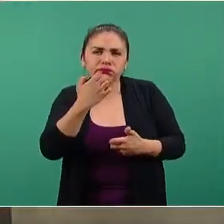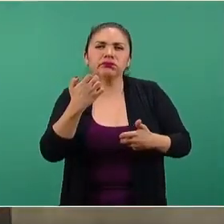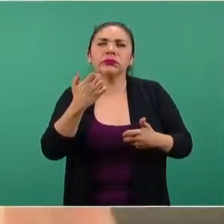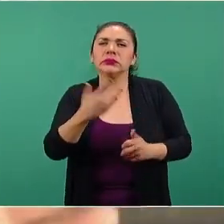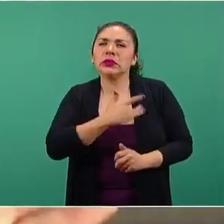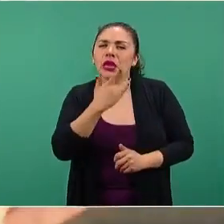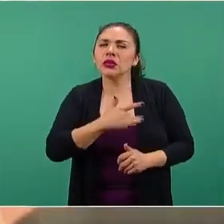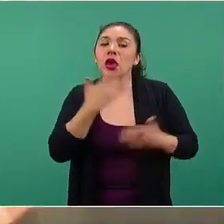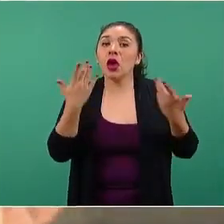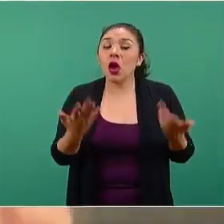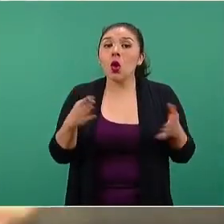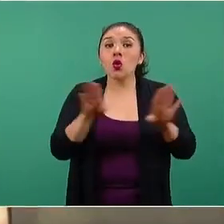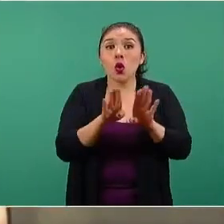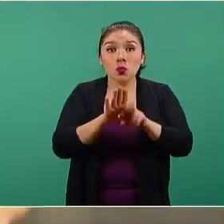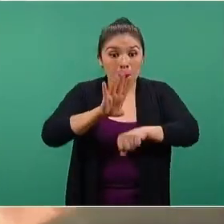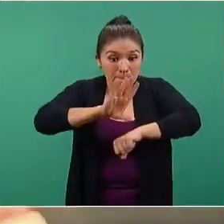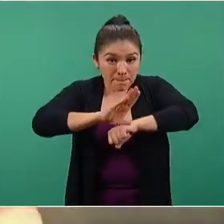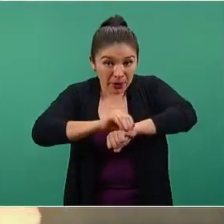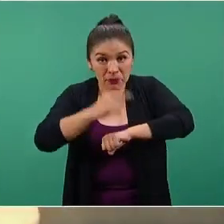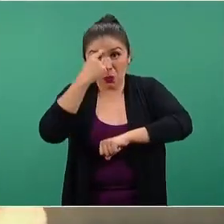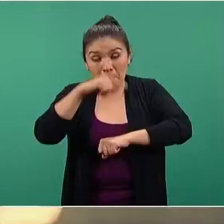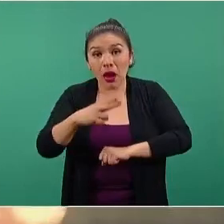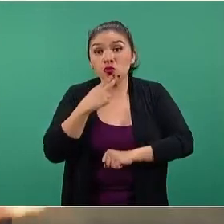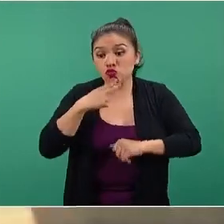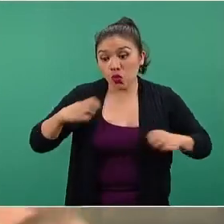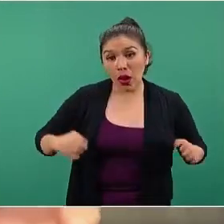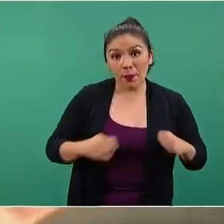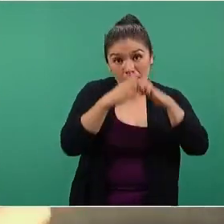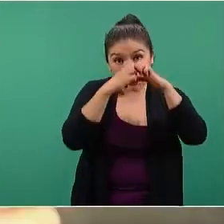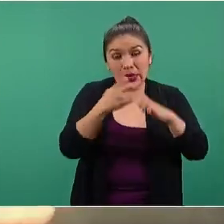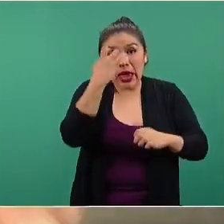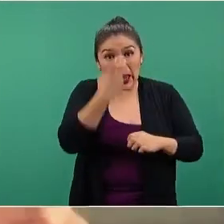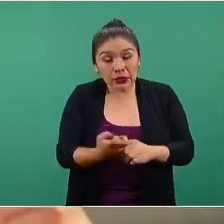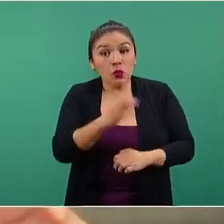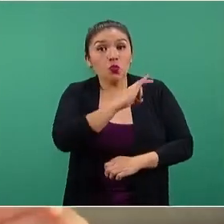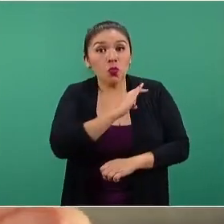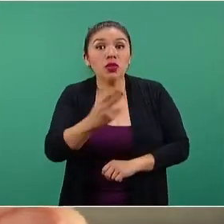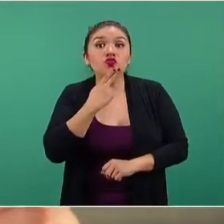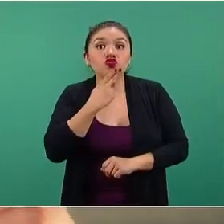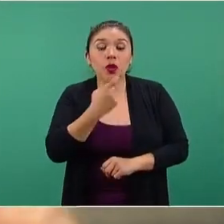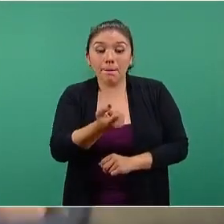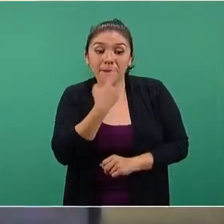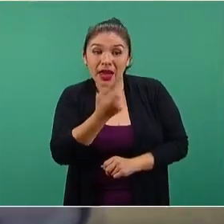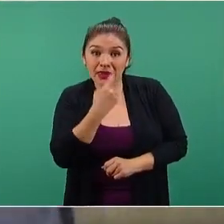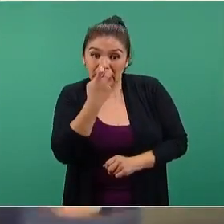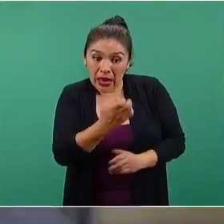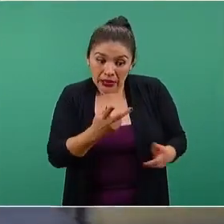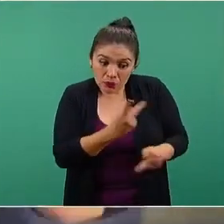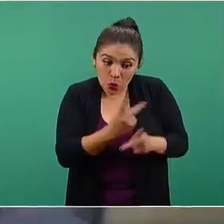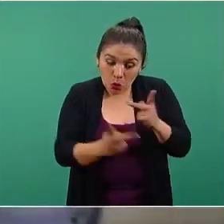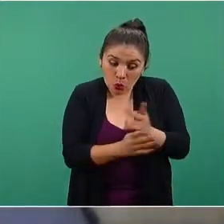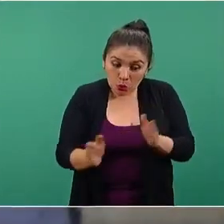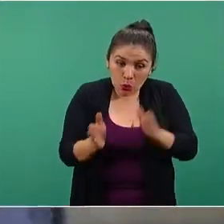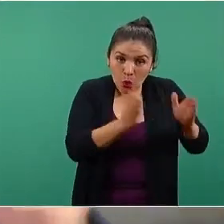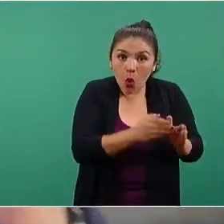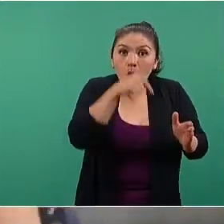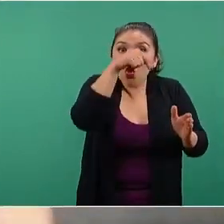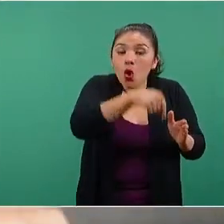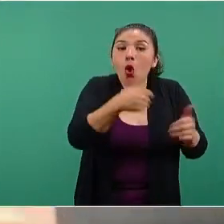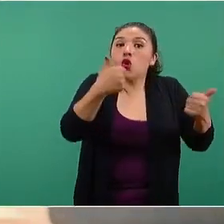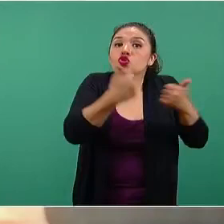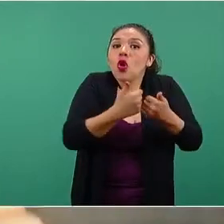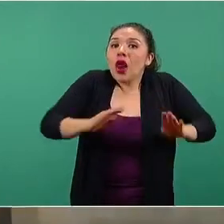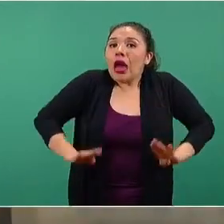de conferir una autorización de uso de emergencia que permite el uso del producto, pero con indicaciones